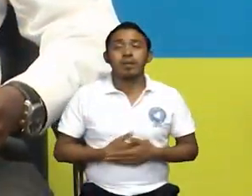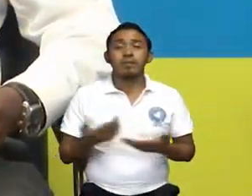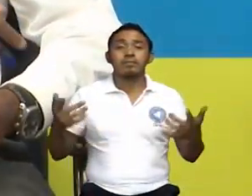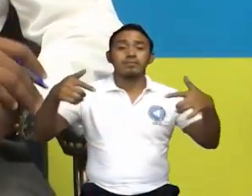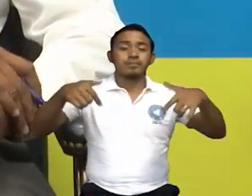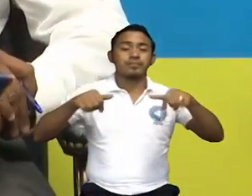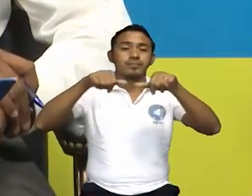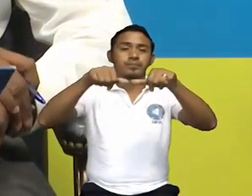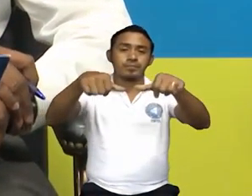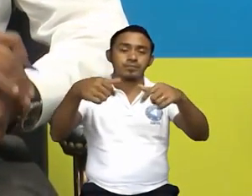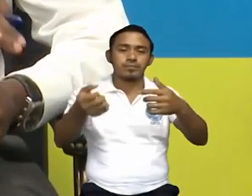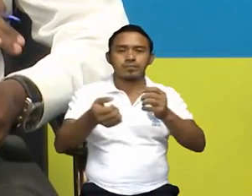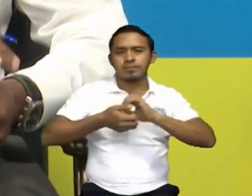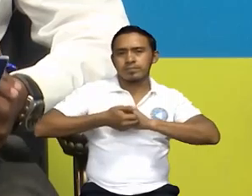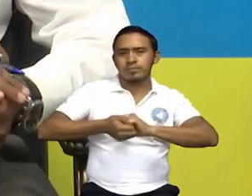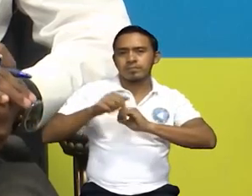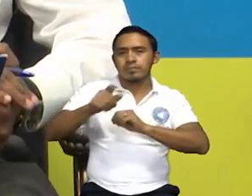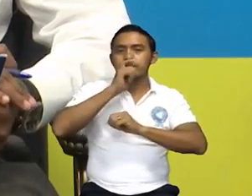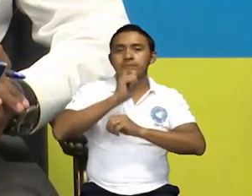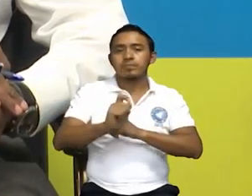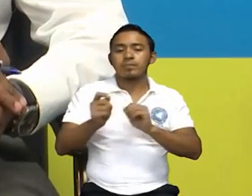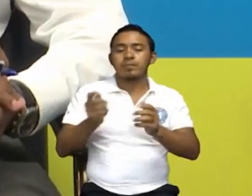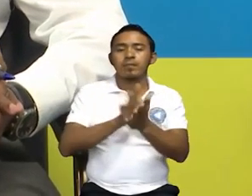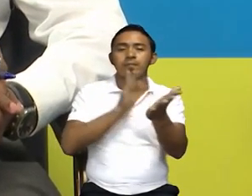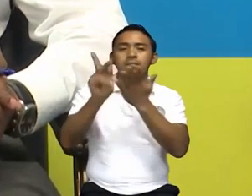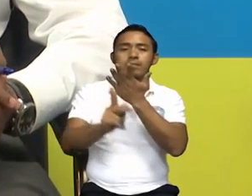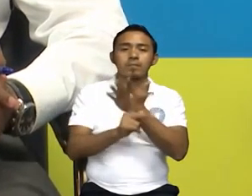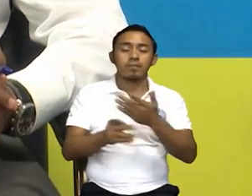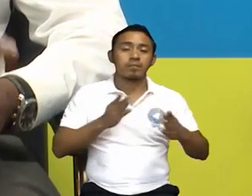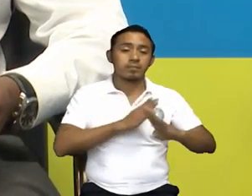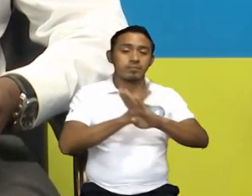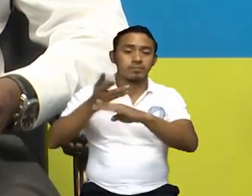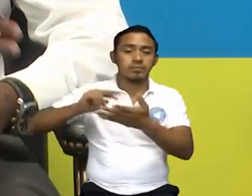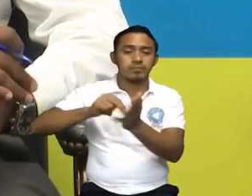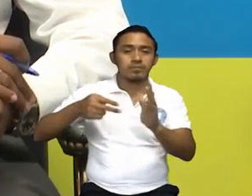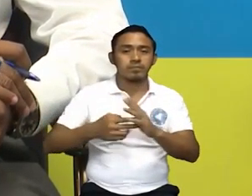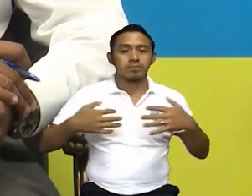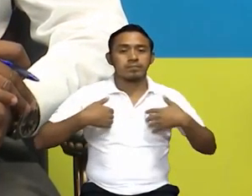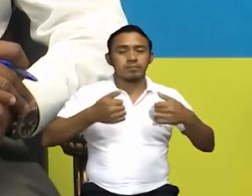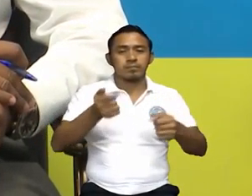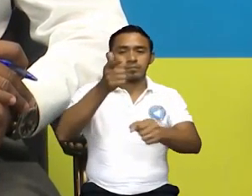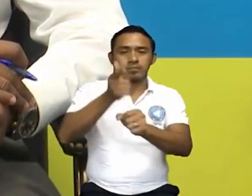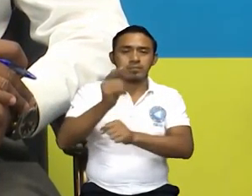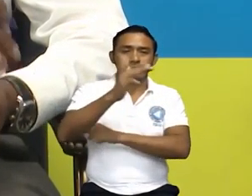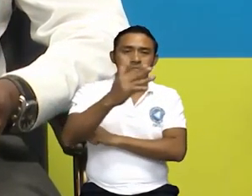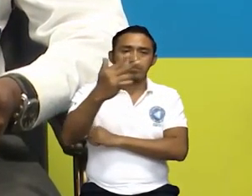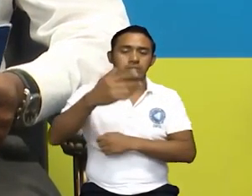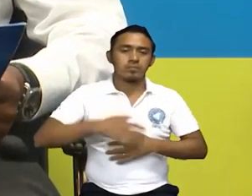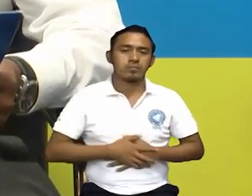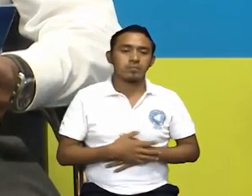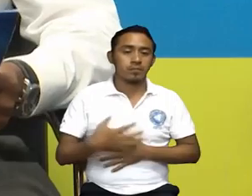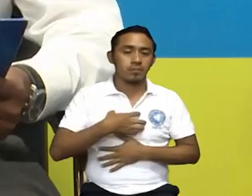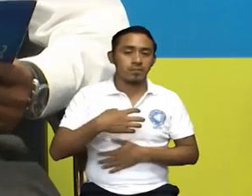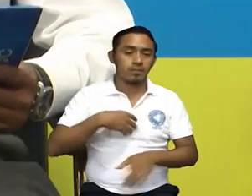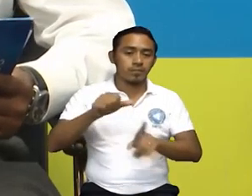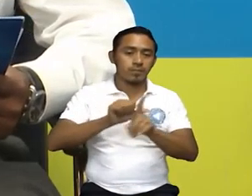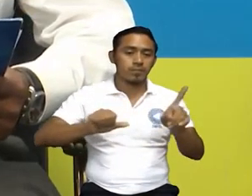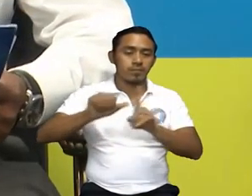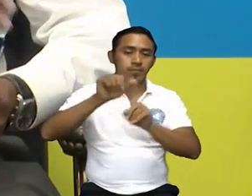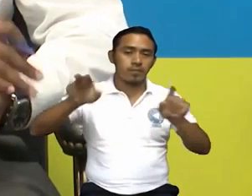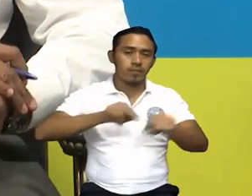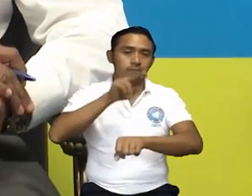Estamos de regreso, amigos televidentes, su gustado programa Prevenir Salud a través de la frecuencia del canal 98, el canal de la Asamblea Nacional.